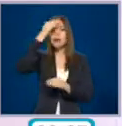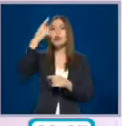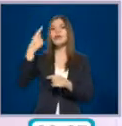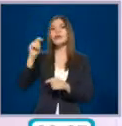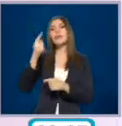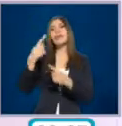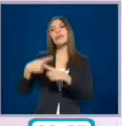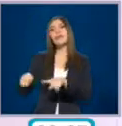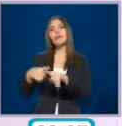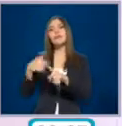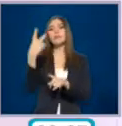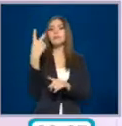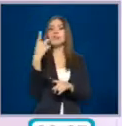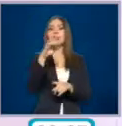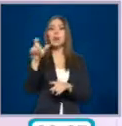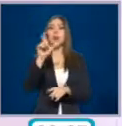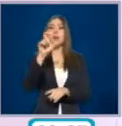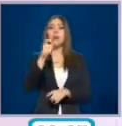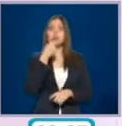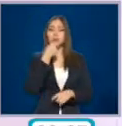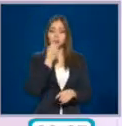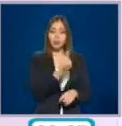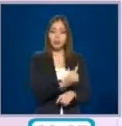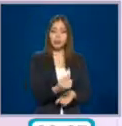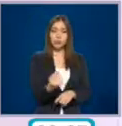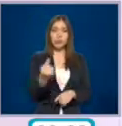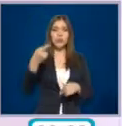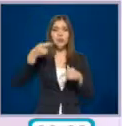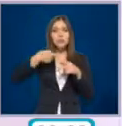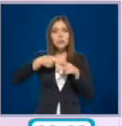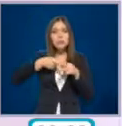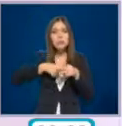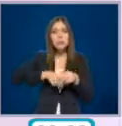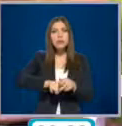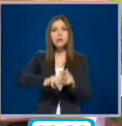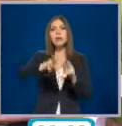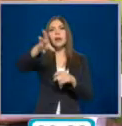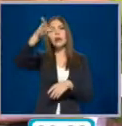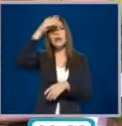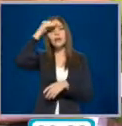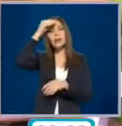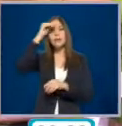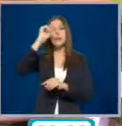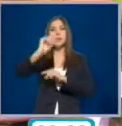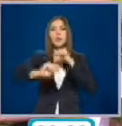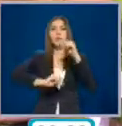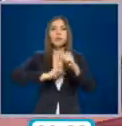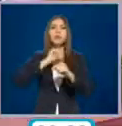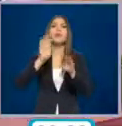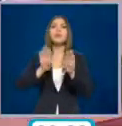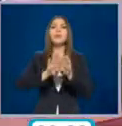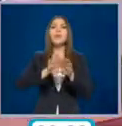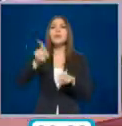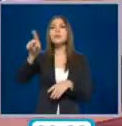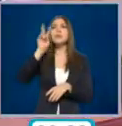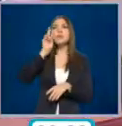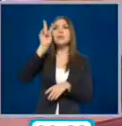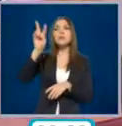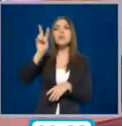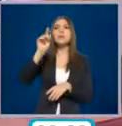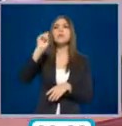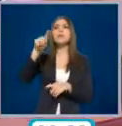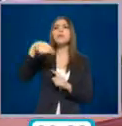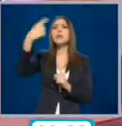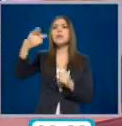que tenemos. Desde niños podemos empezar a aprender la empatía desde empezar a pensar lo que sienten los demás, lo que piensan